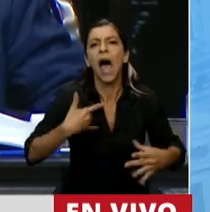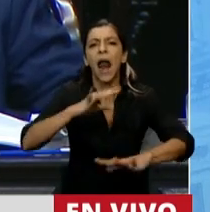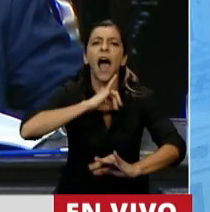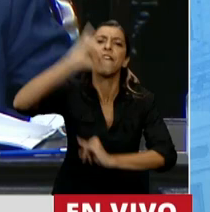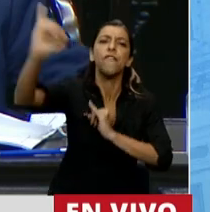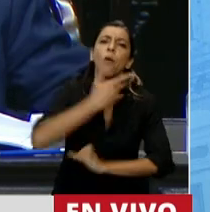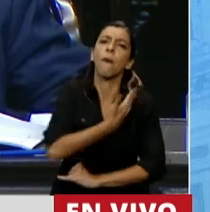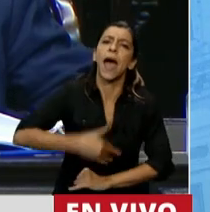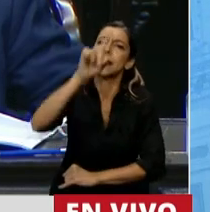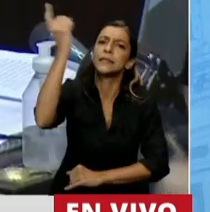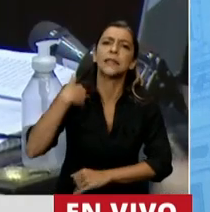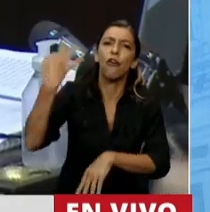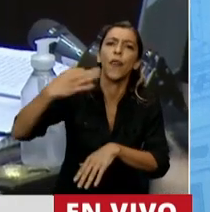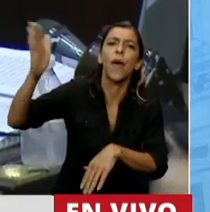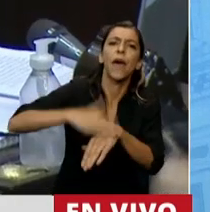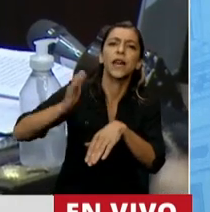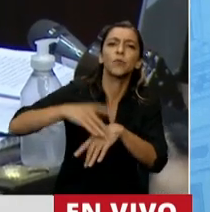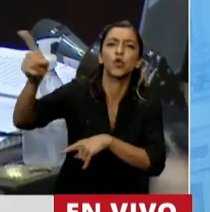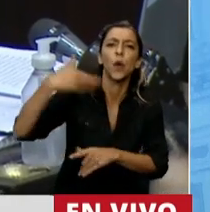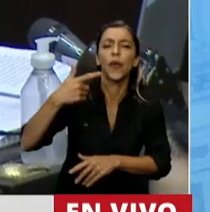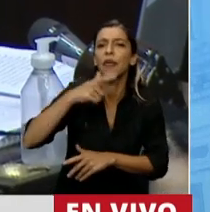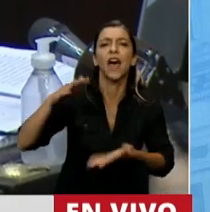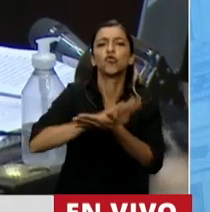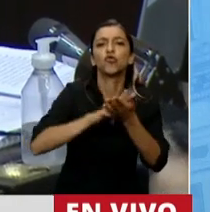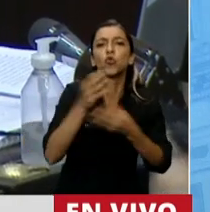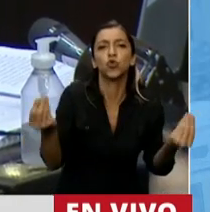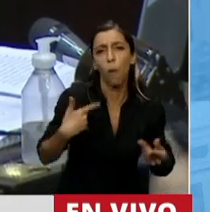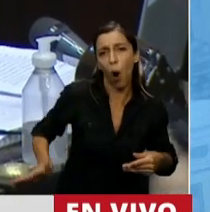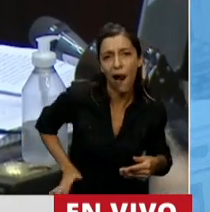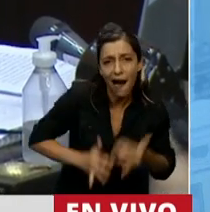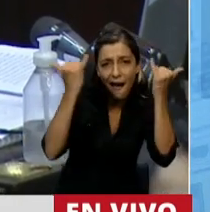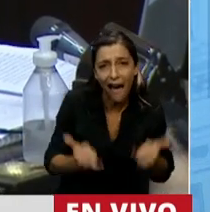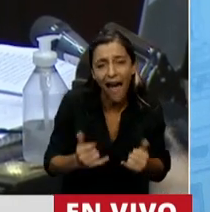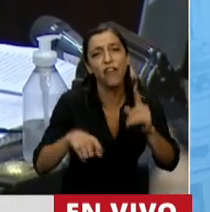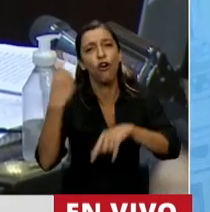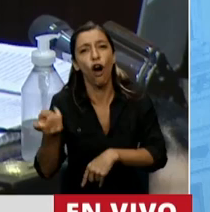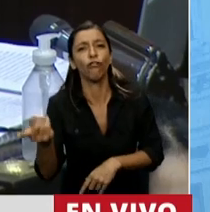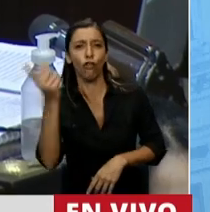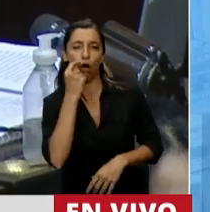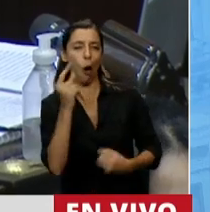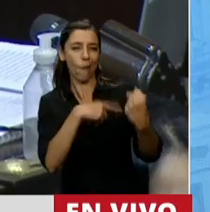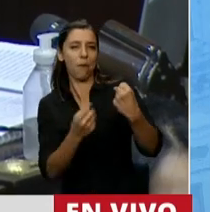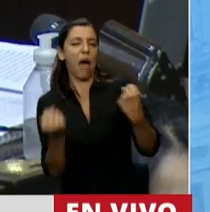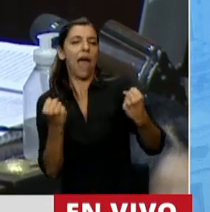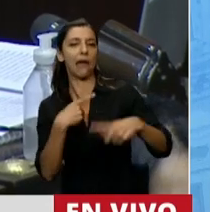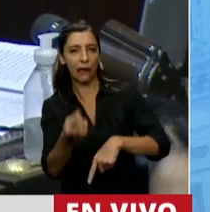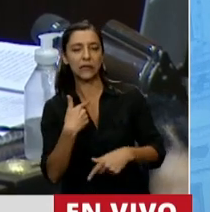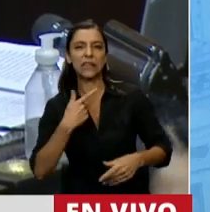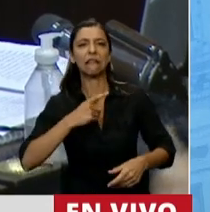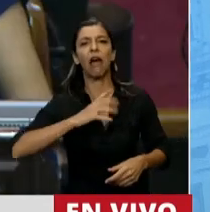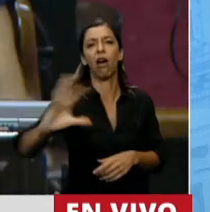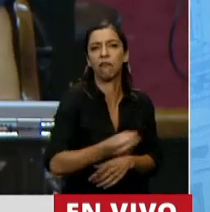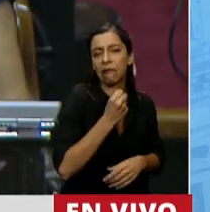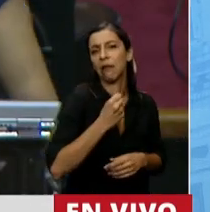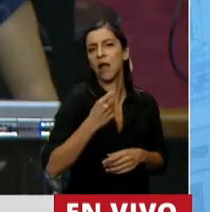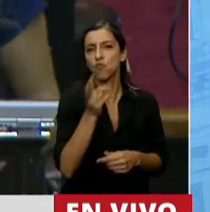y que había que dar una respuesta. Las mujeres que se organizaban contra la violencia machista en los barrios, que arrebataban a esas mujeres que sus maridos si no hubieran molido